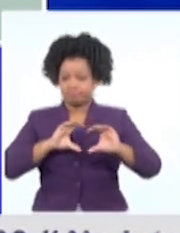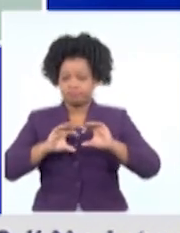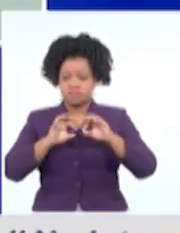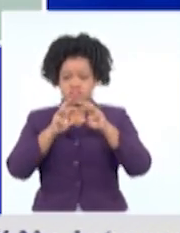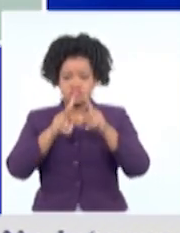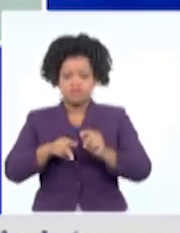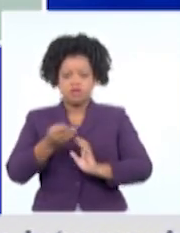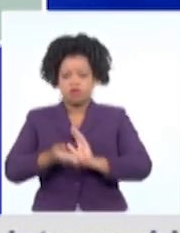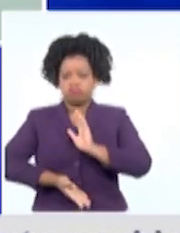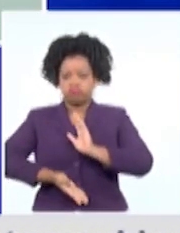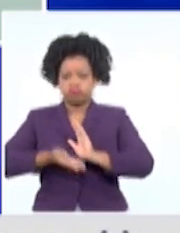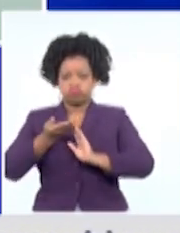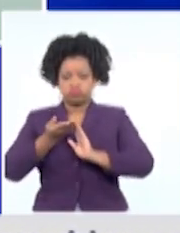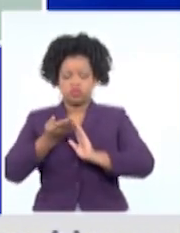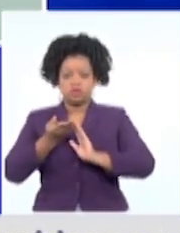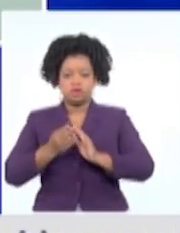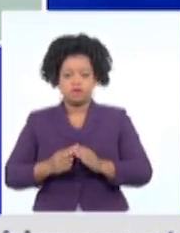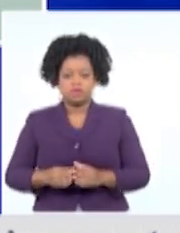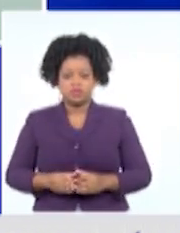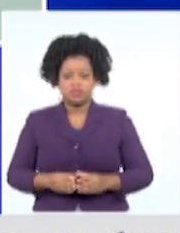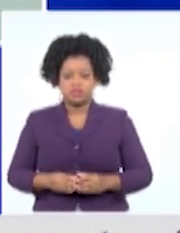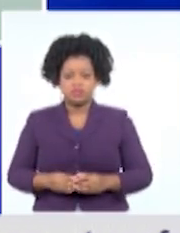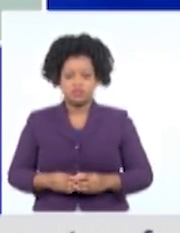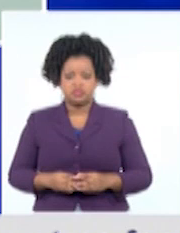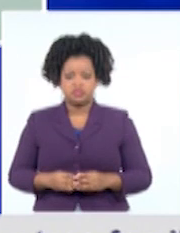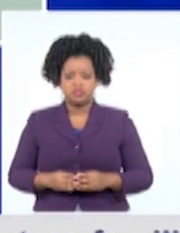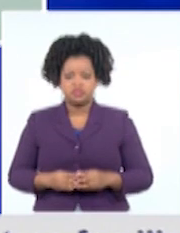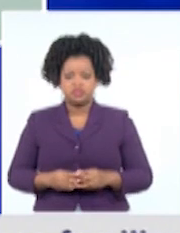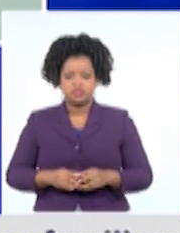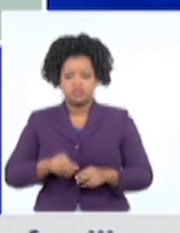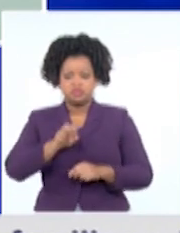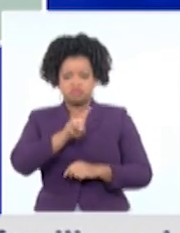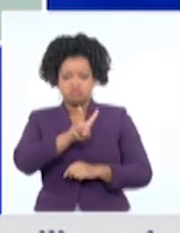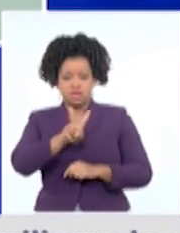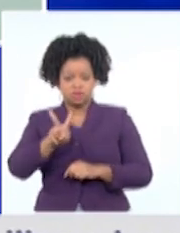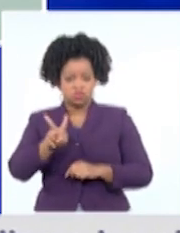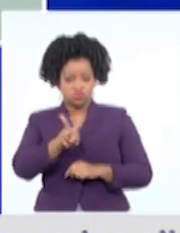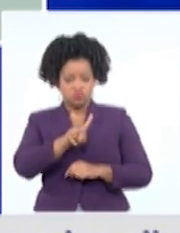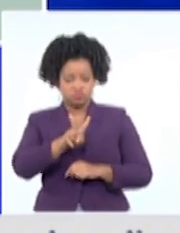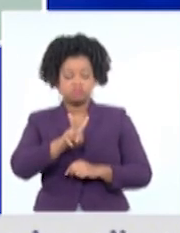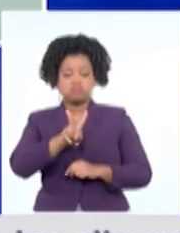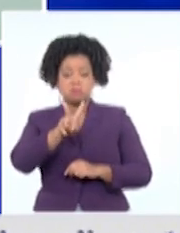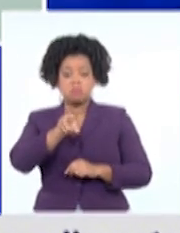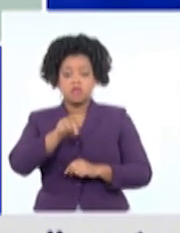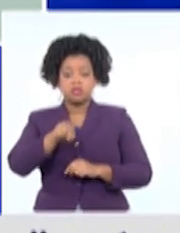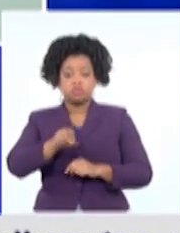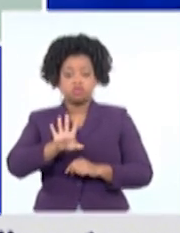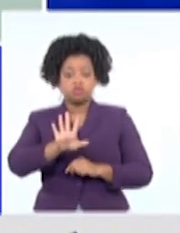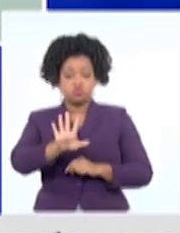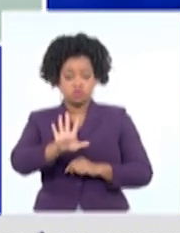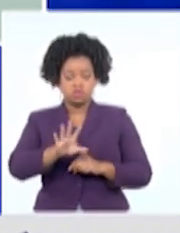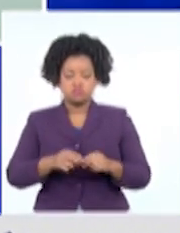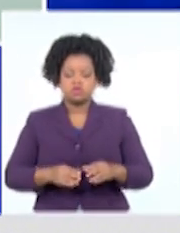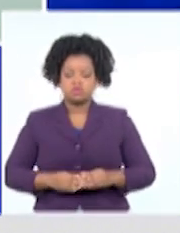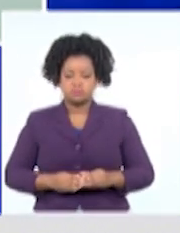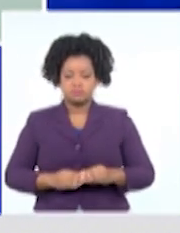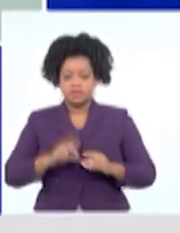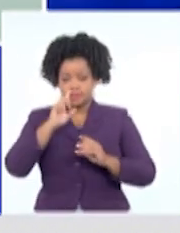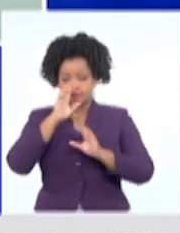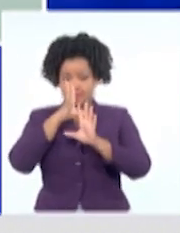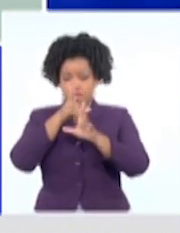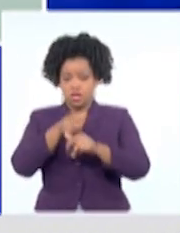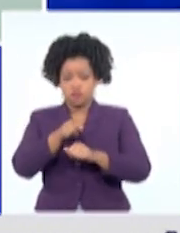alta en esa provincia oriental, con 22, el 20,5% del total. Niquero reporta